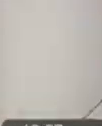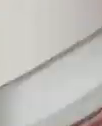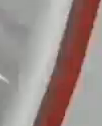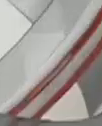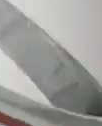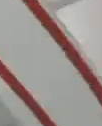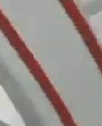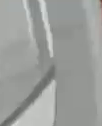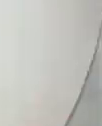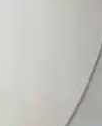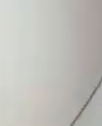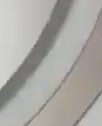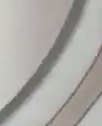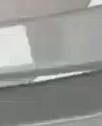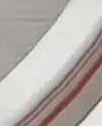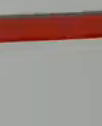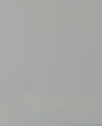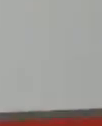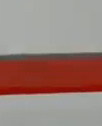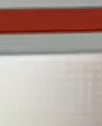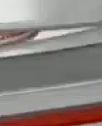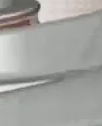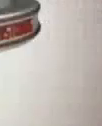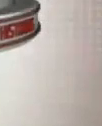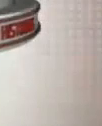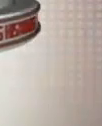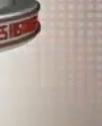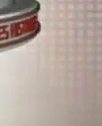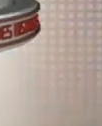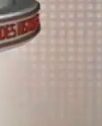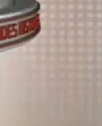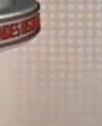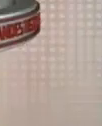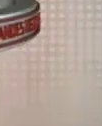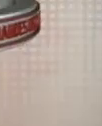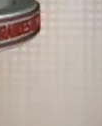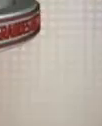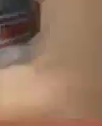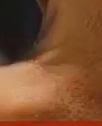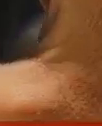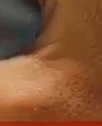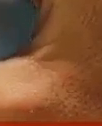En instantes, en Al Día.